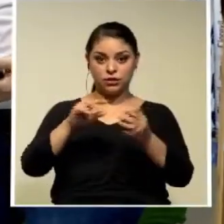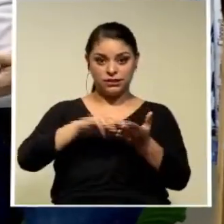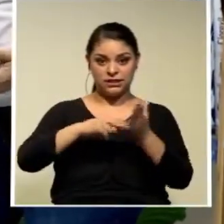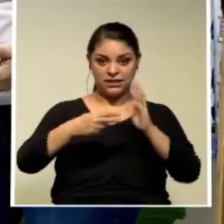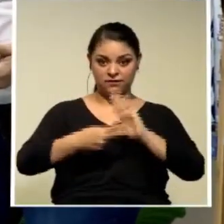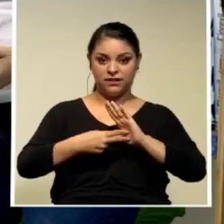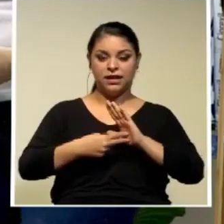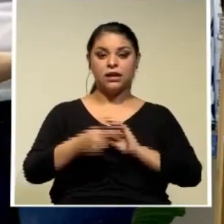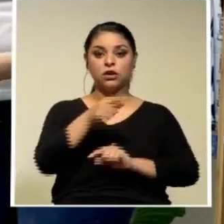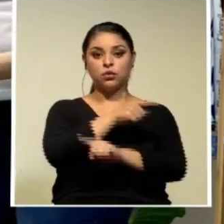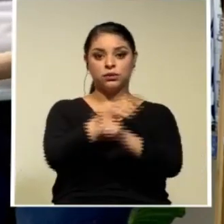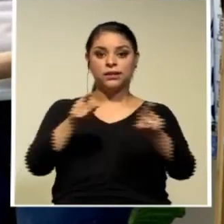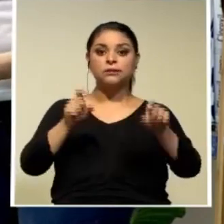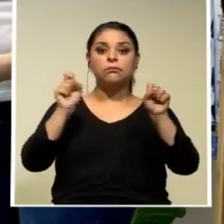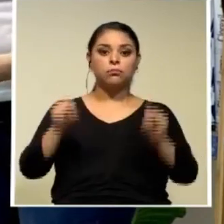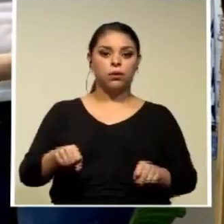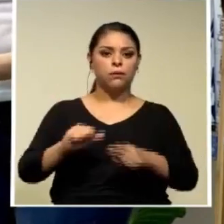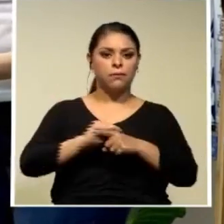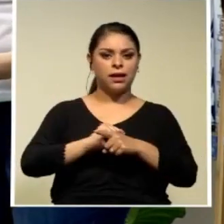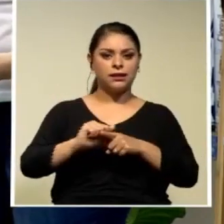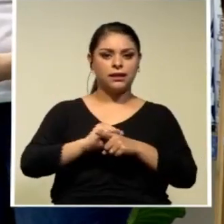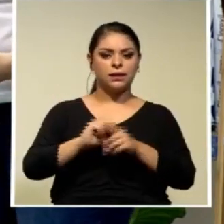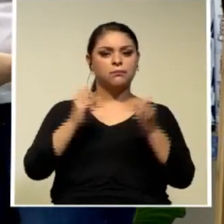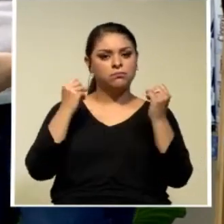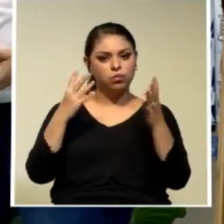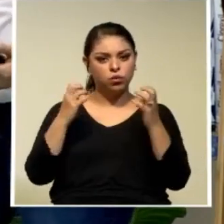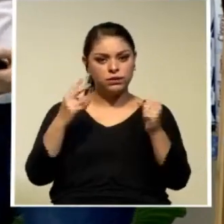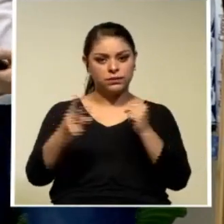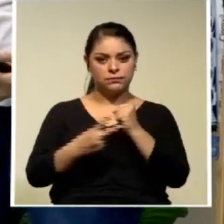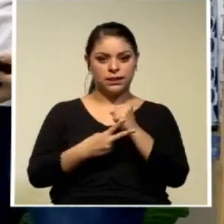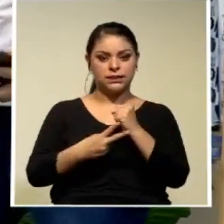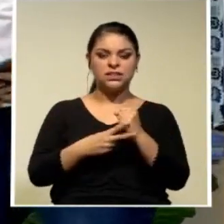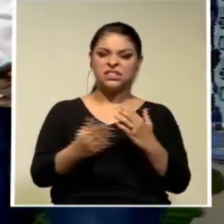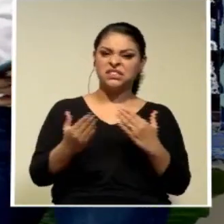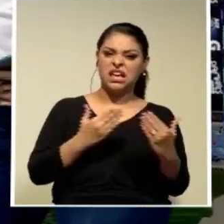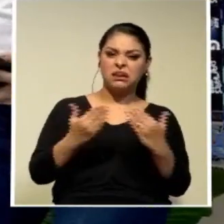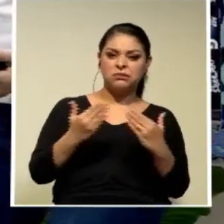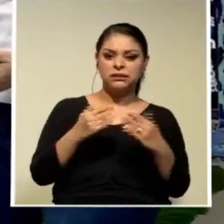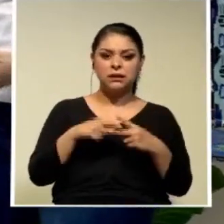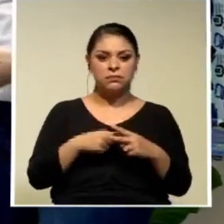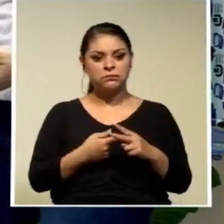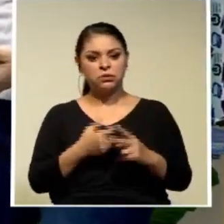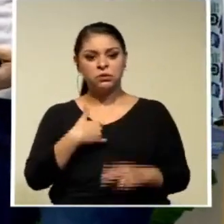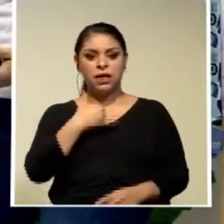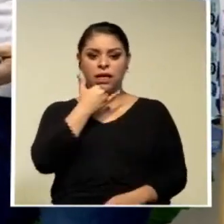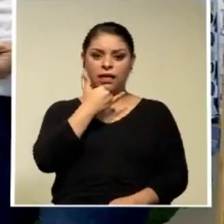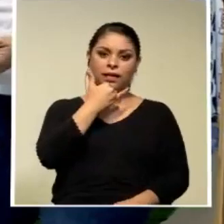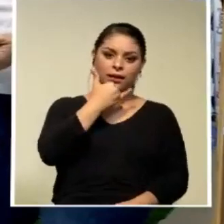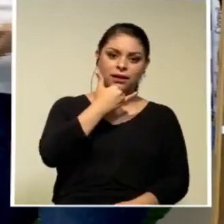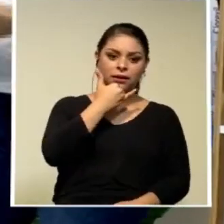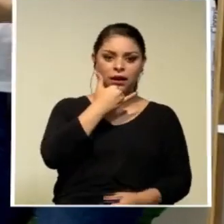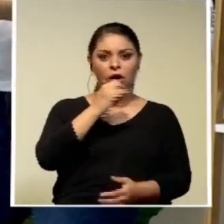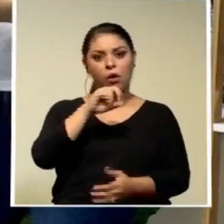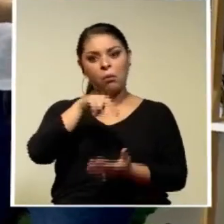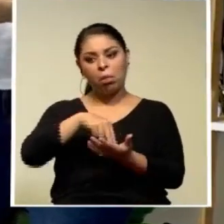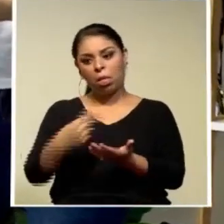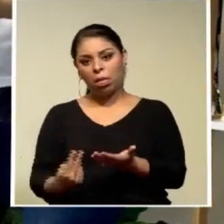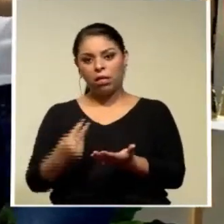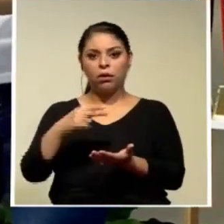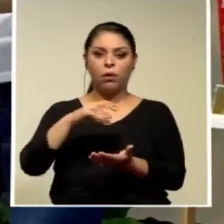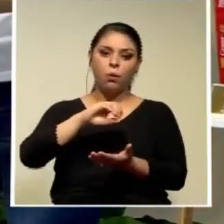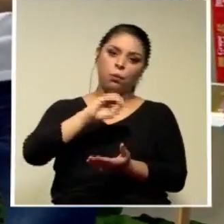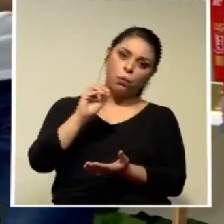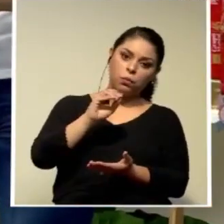que pueden practicar muchas veces, que quizás al principio no salga muy bien, que quizás nos podemos caer o que